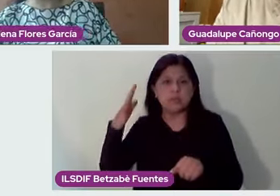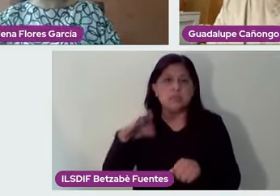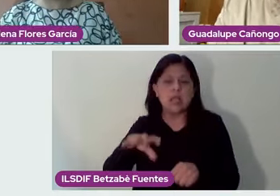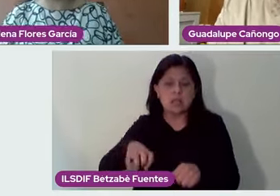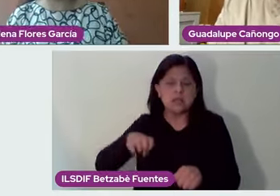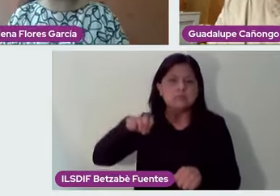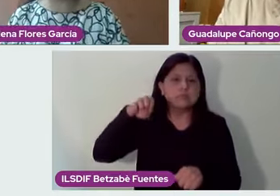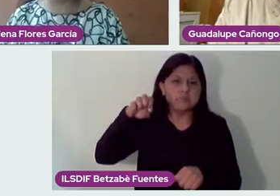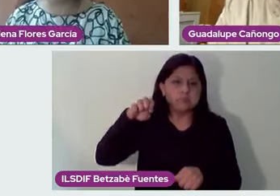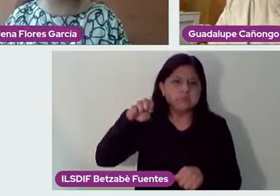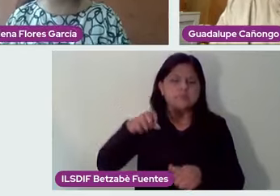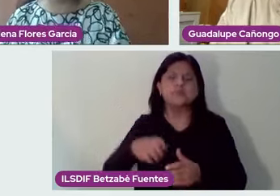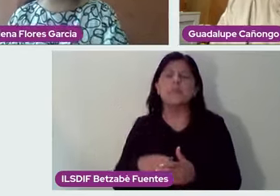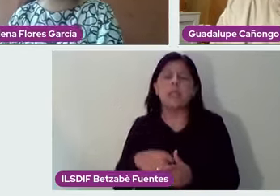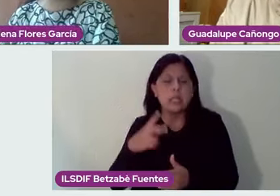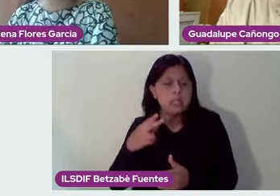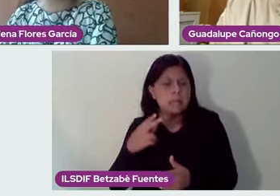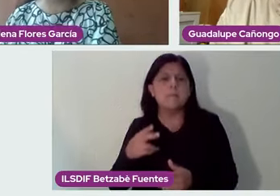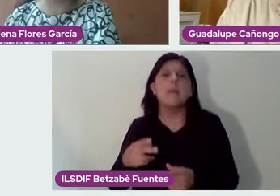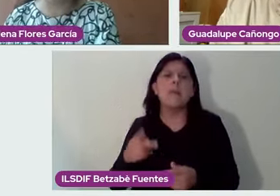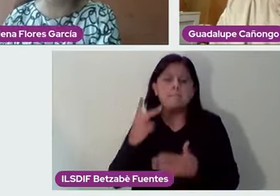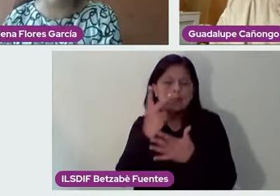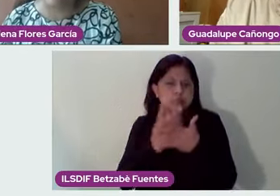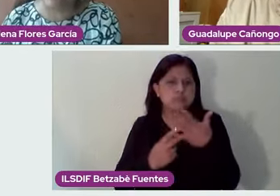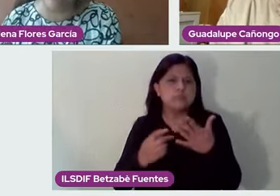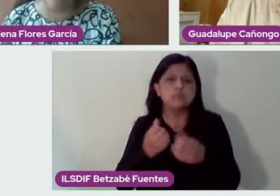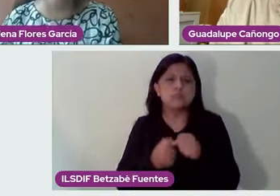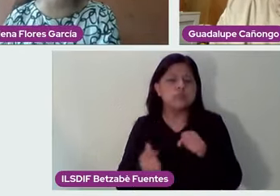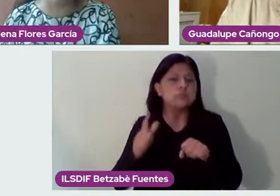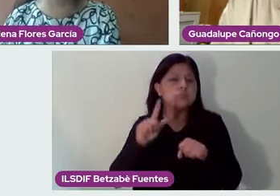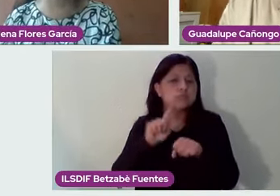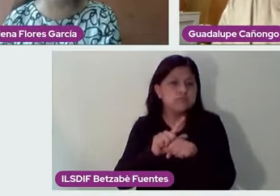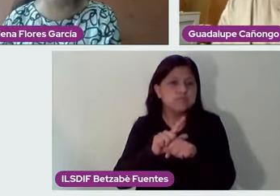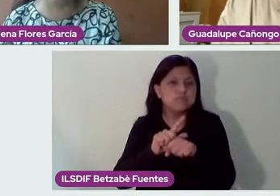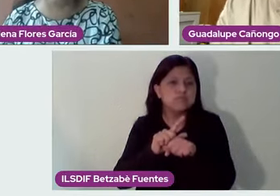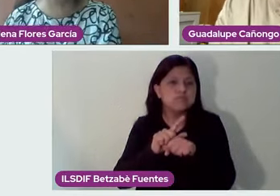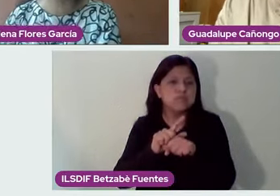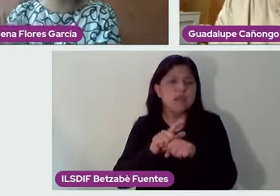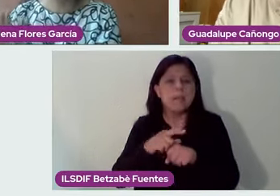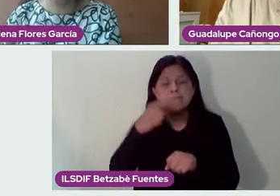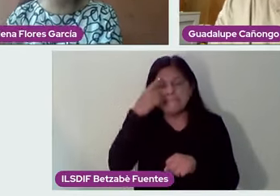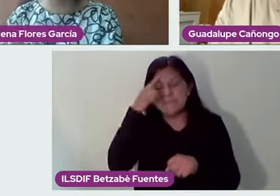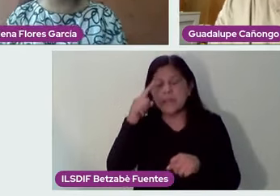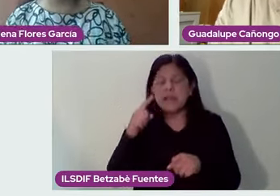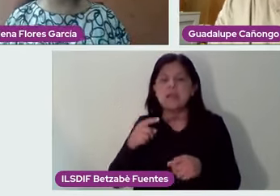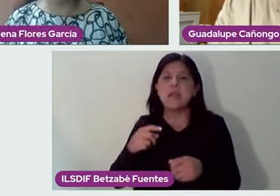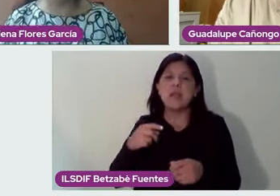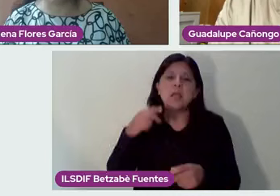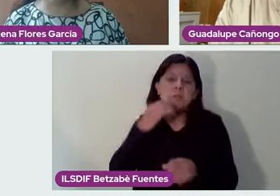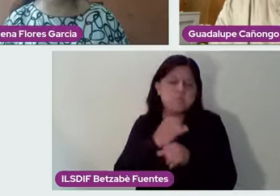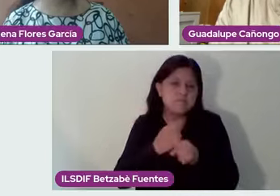sido dictaminadora de proyectos sociales con temática de envejecimiento en instituciones